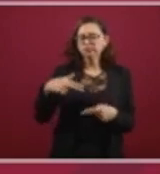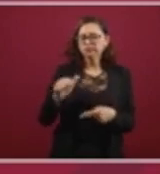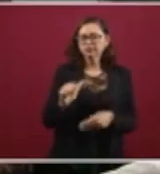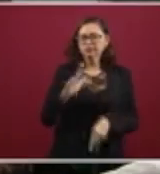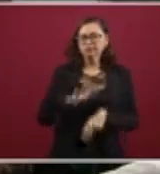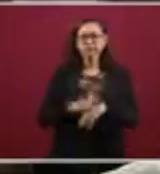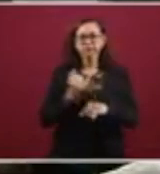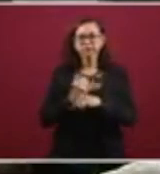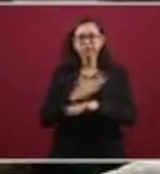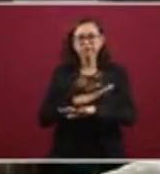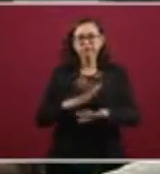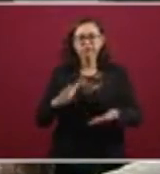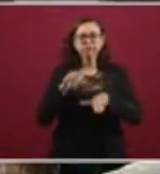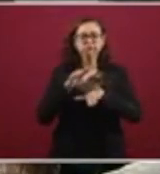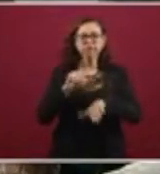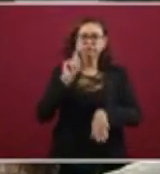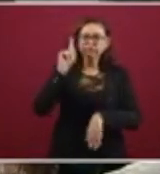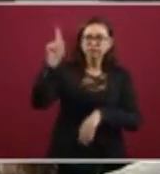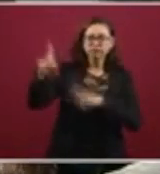los resultados.